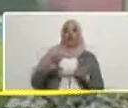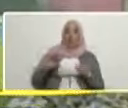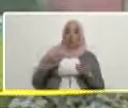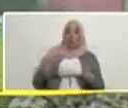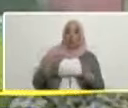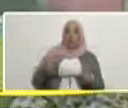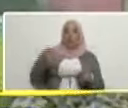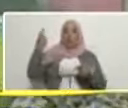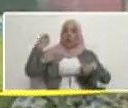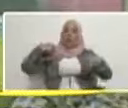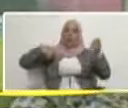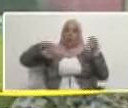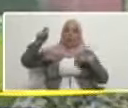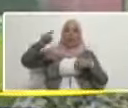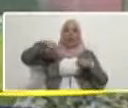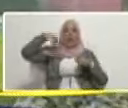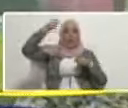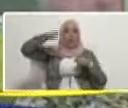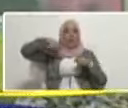un festival de video